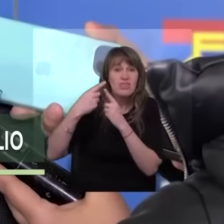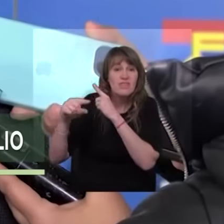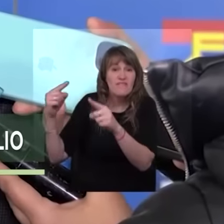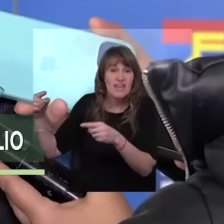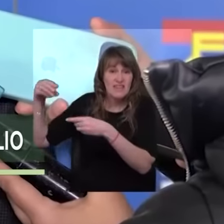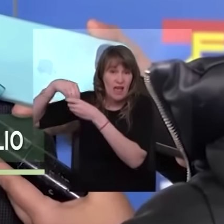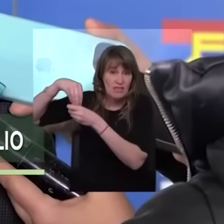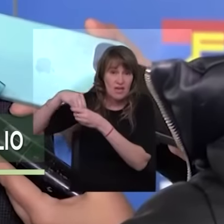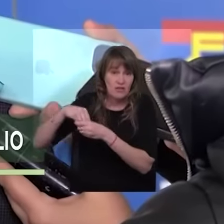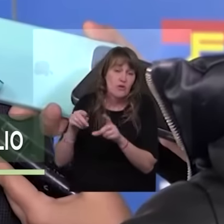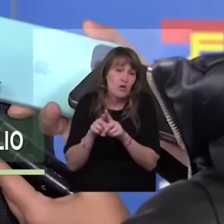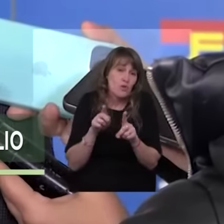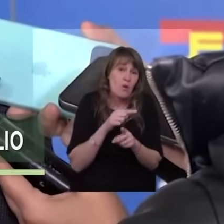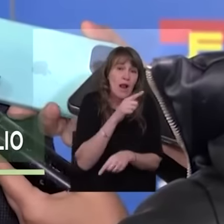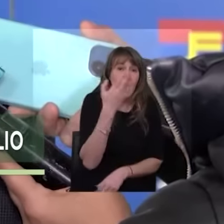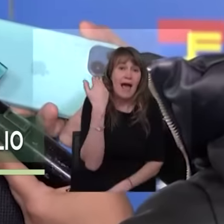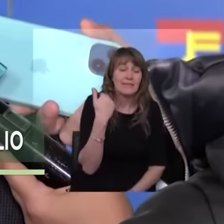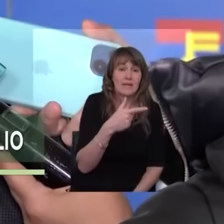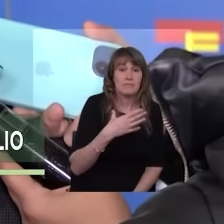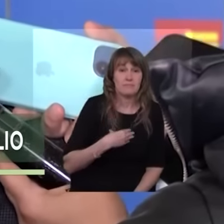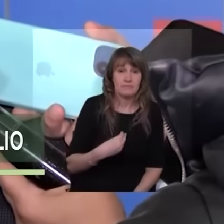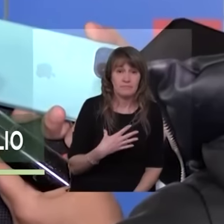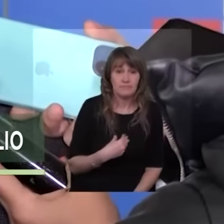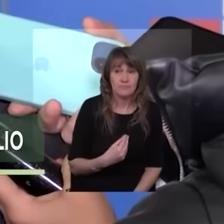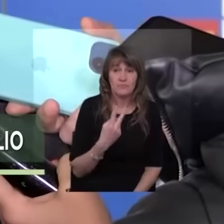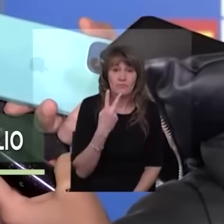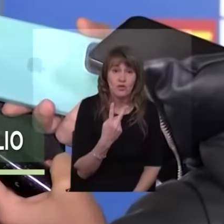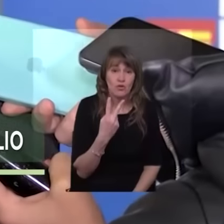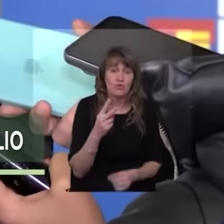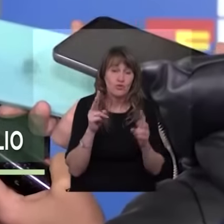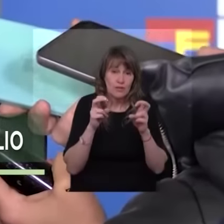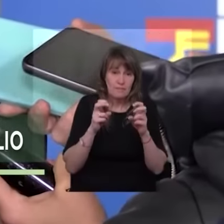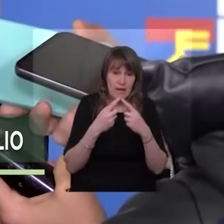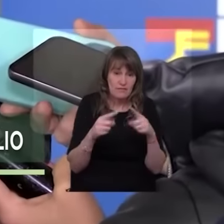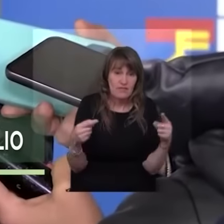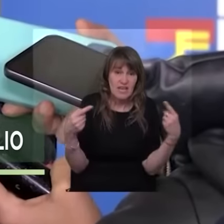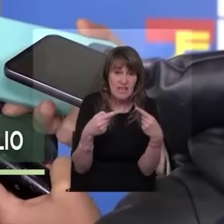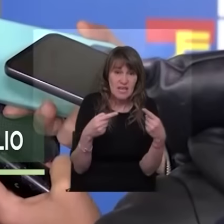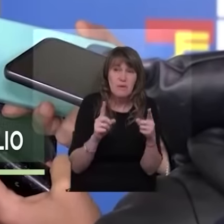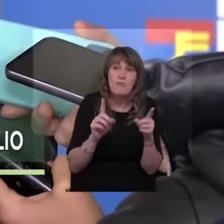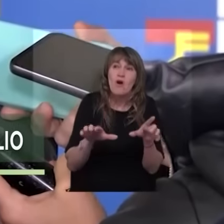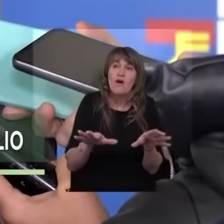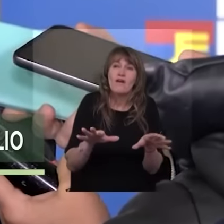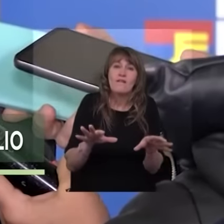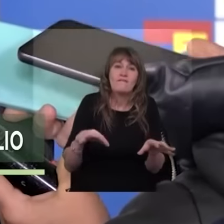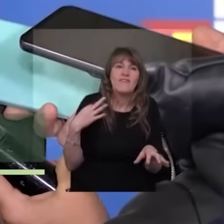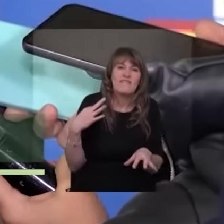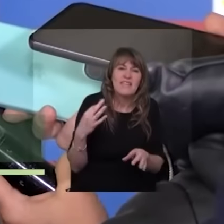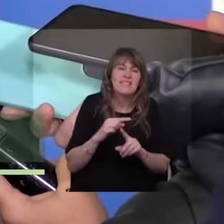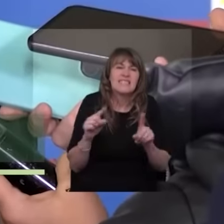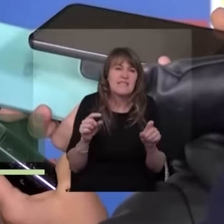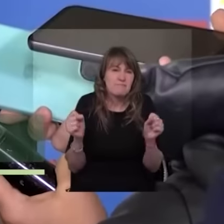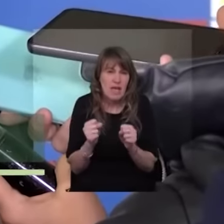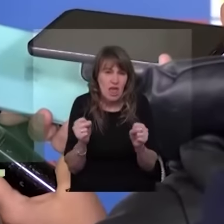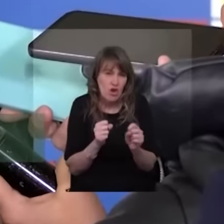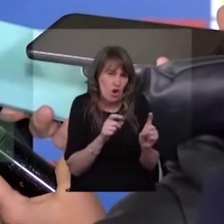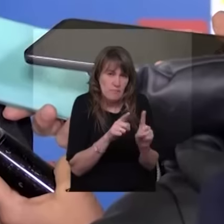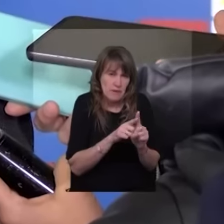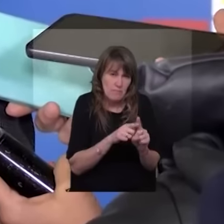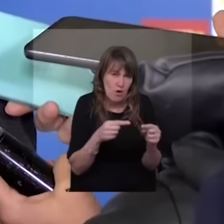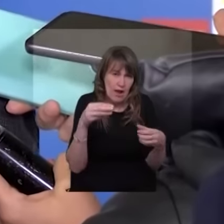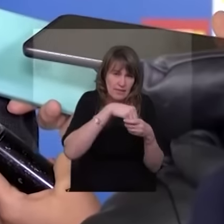convivían en el Partido Nacional dos posiciones con respecto al tema la campaña vivir sin miedo y esas posiciones siguen conviviendo y van a